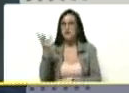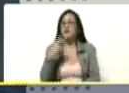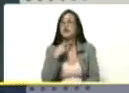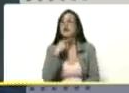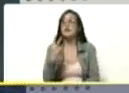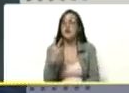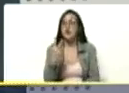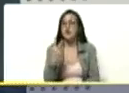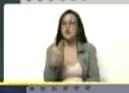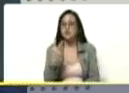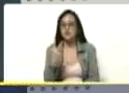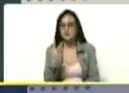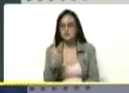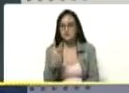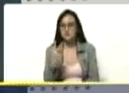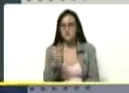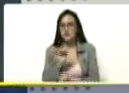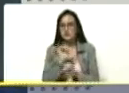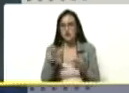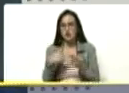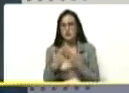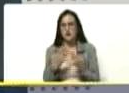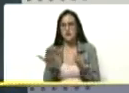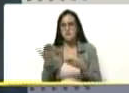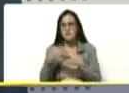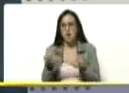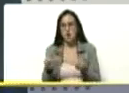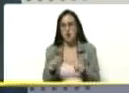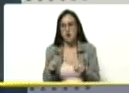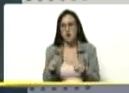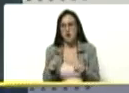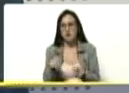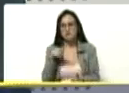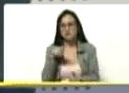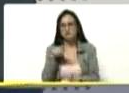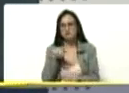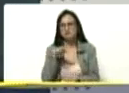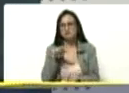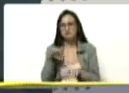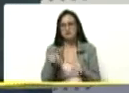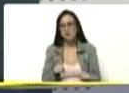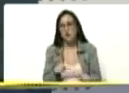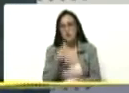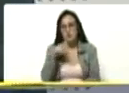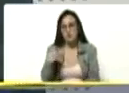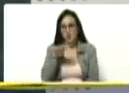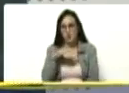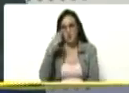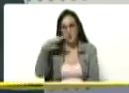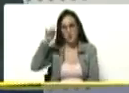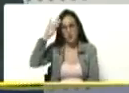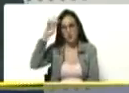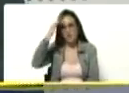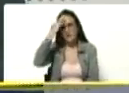voces para que se ponga fin a este injusto bloqueo que se impone al pueblo cubano. And I will say to